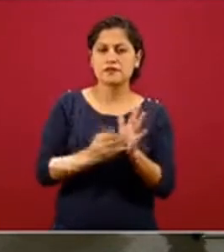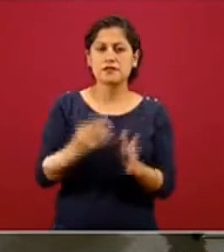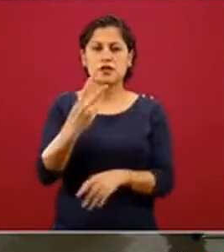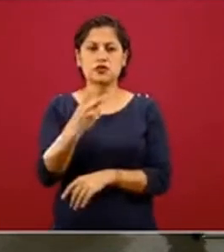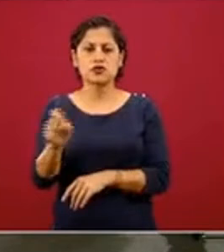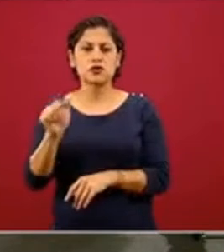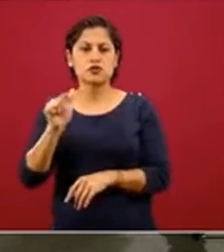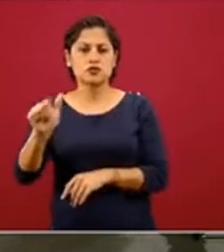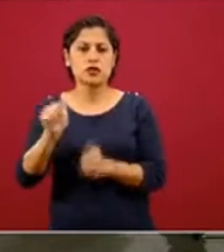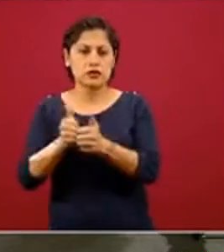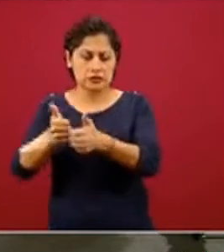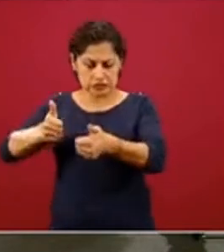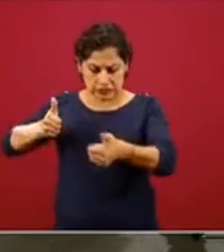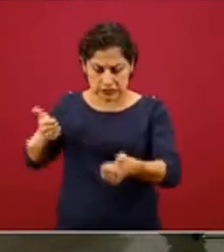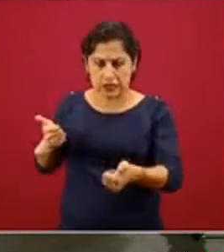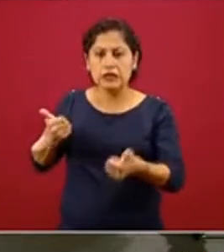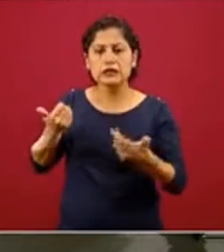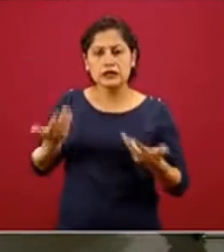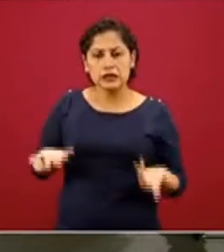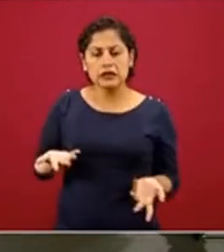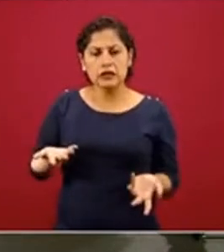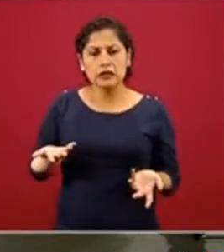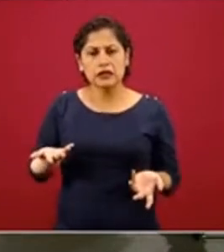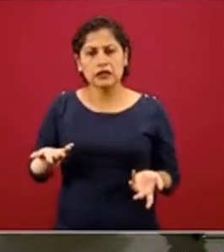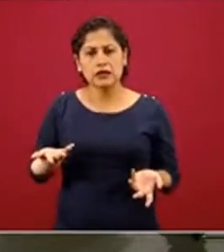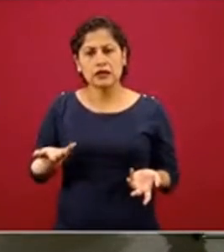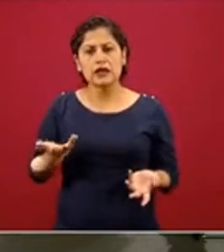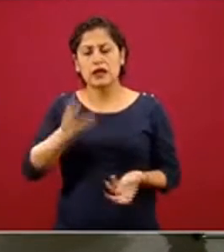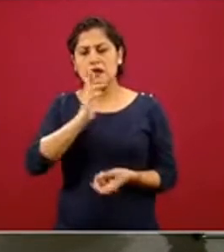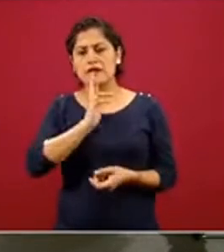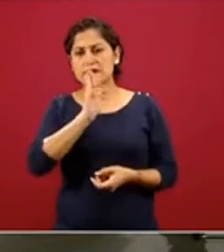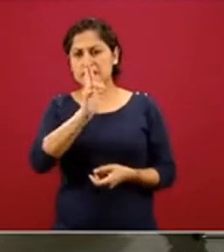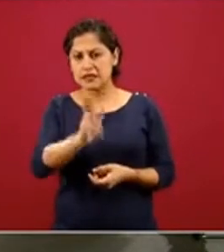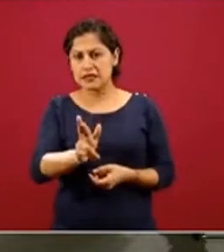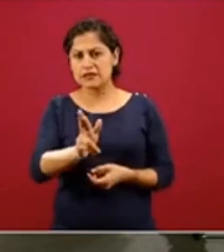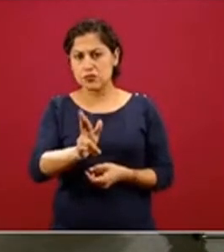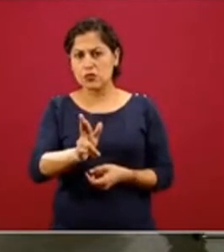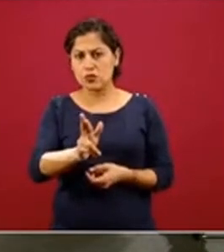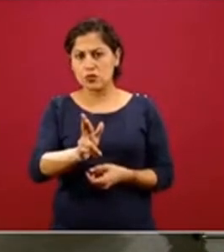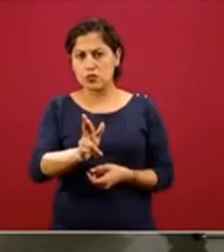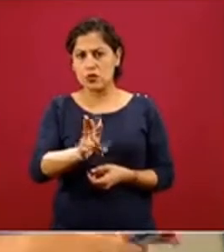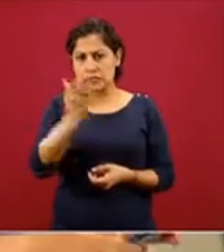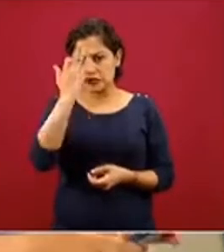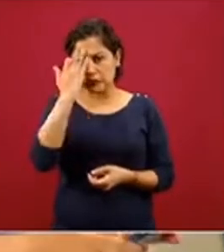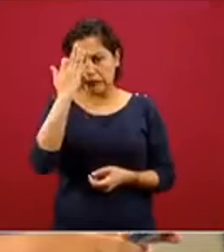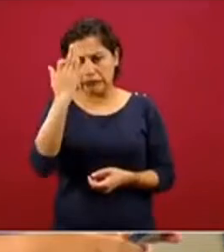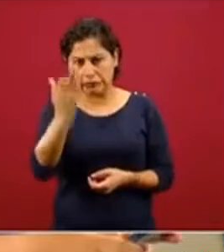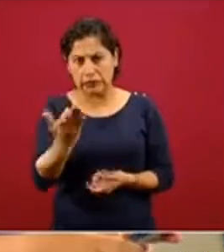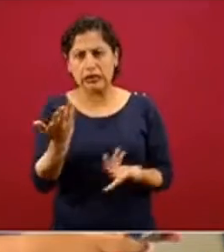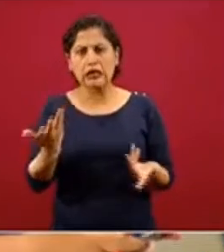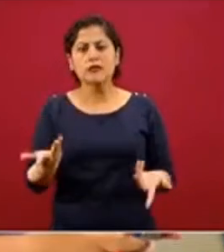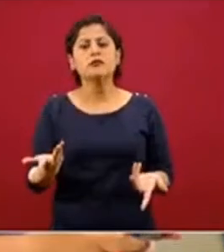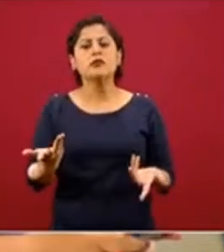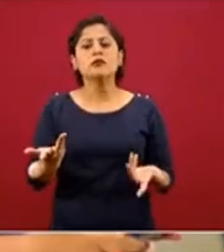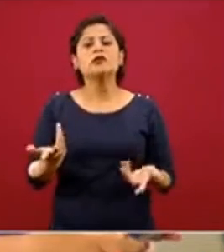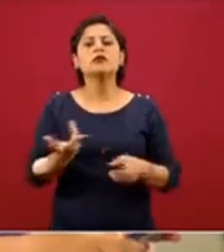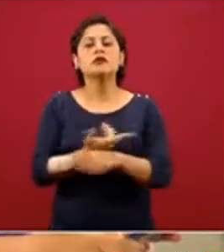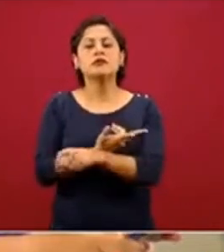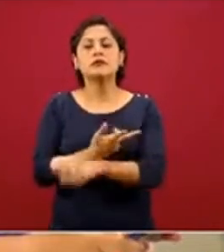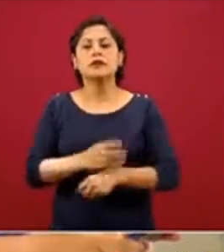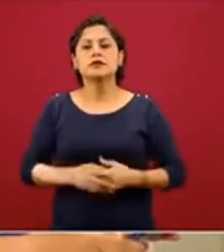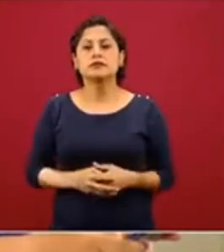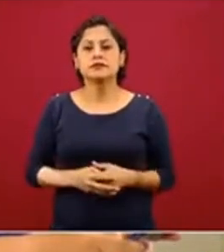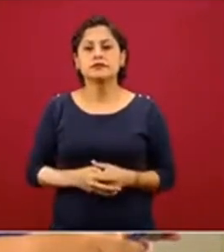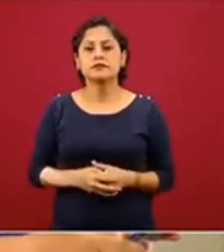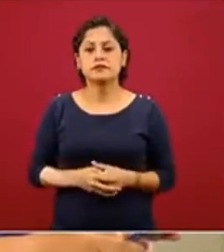53.217, lo podemos considerar así, en dar resultados, que son los resultados pendientes, está afectando